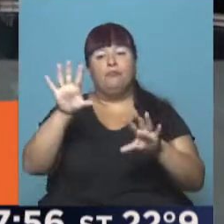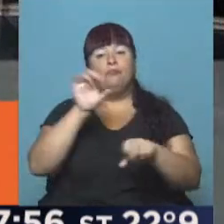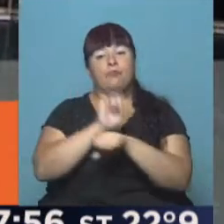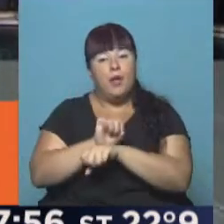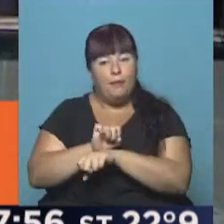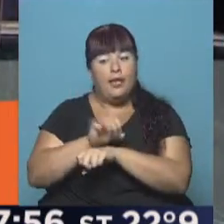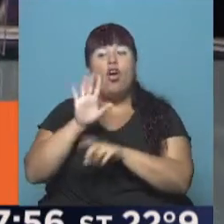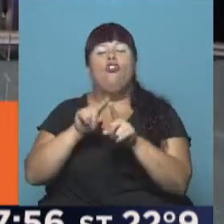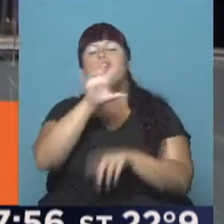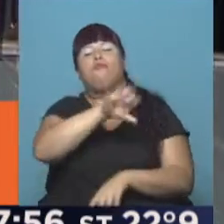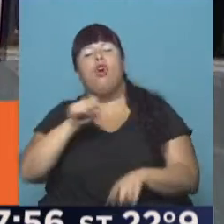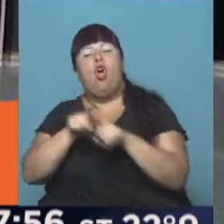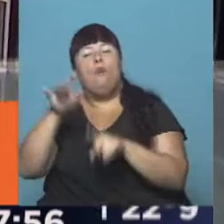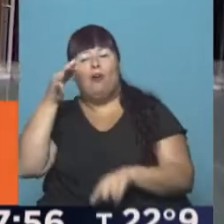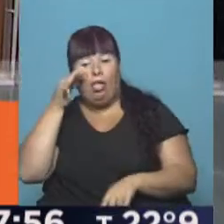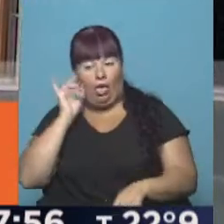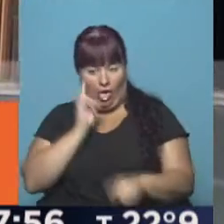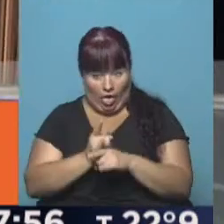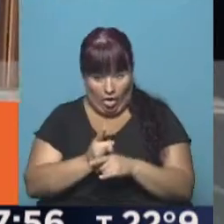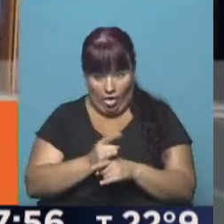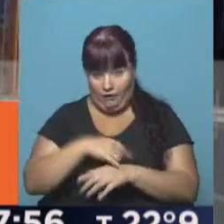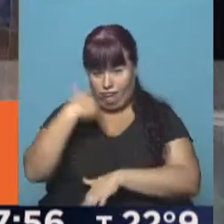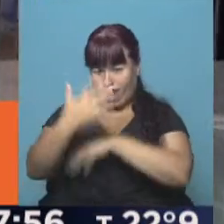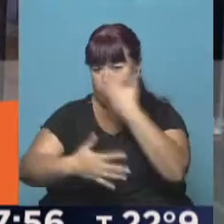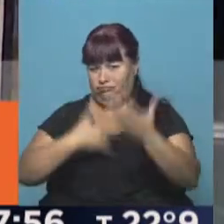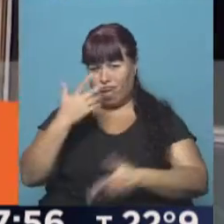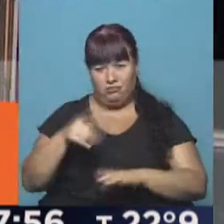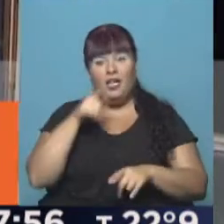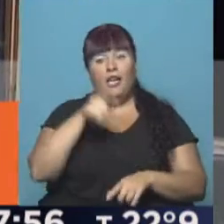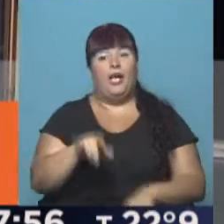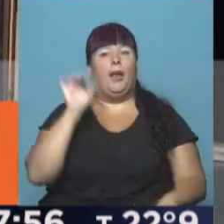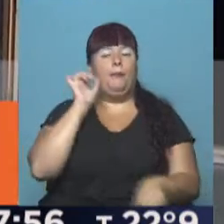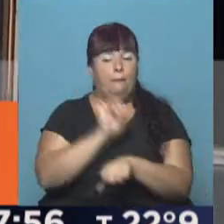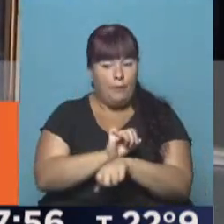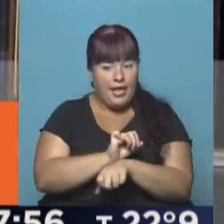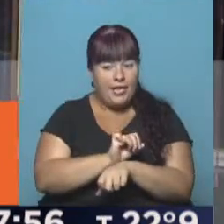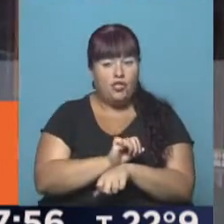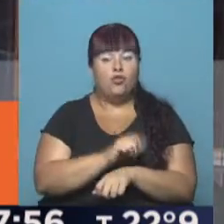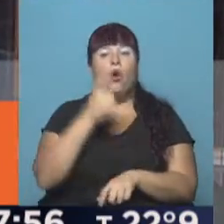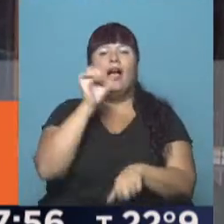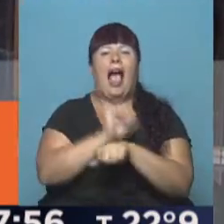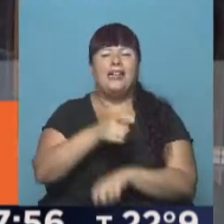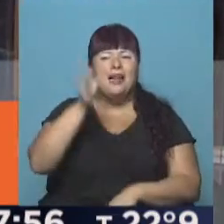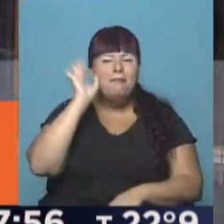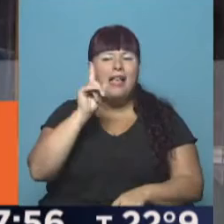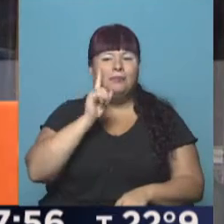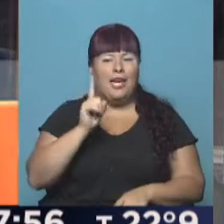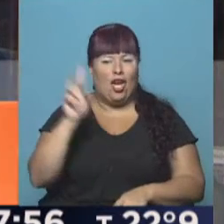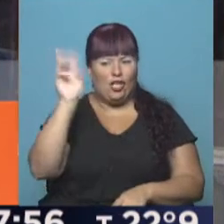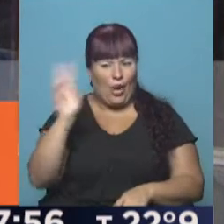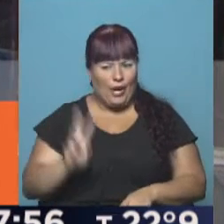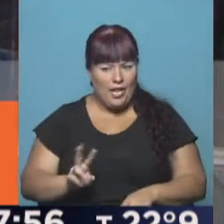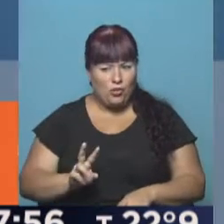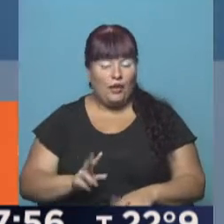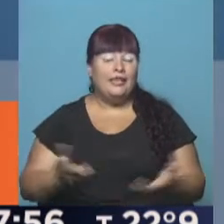calidad de testigo y terminó en un limbo legal. Él fue encarcelado en una de las cárceles más peligrosas de Venezuela